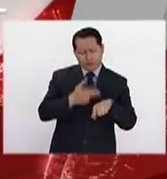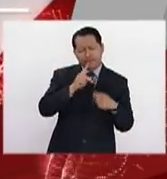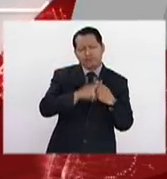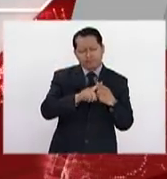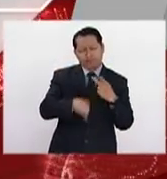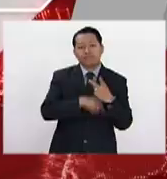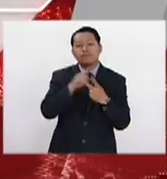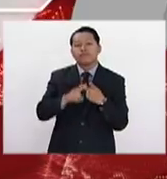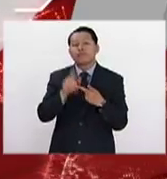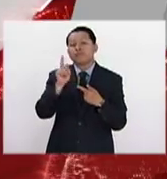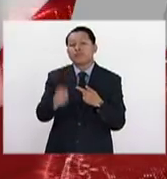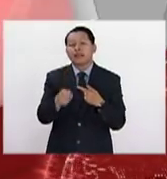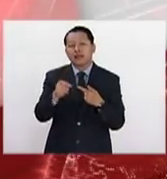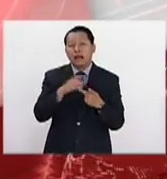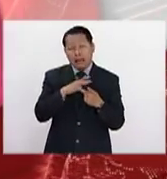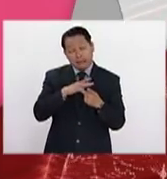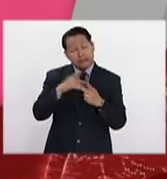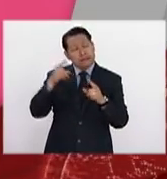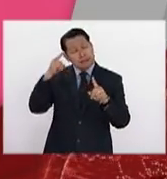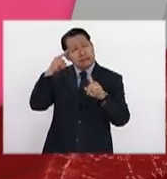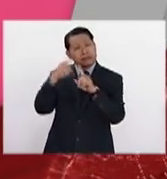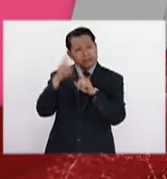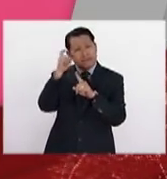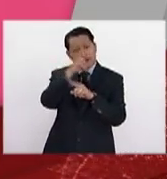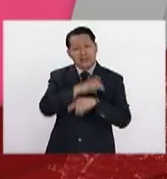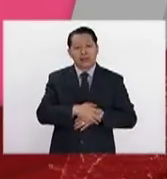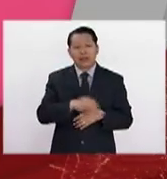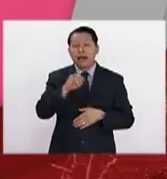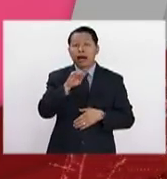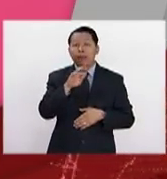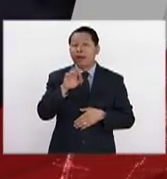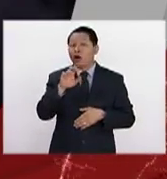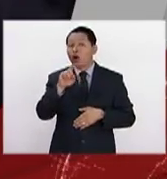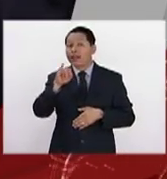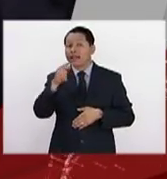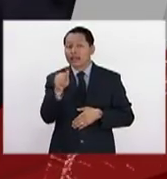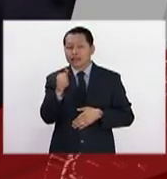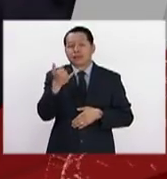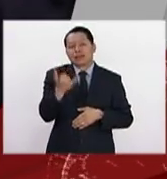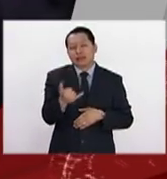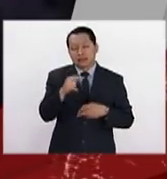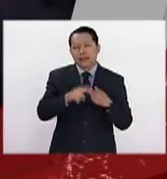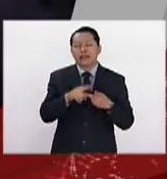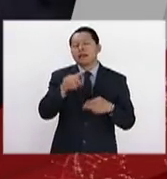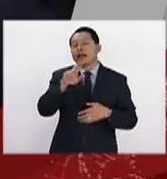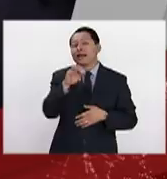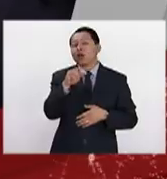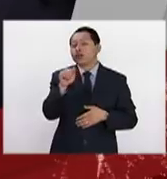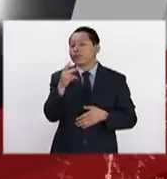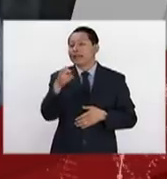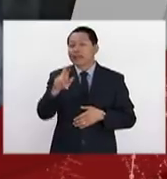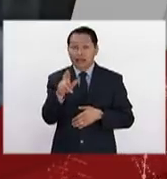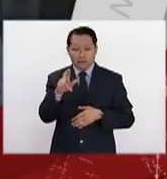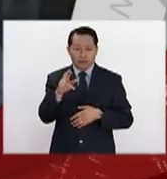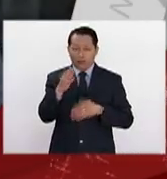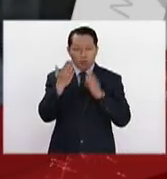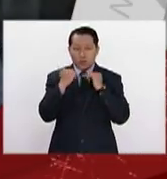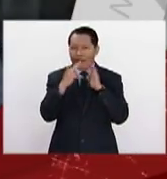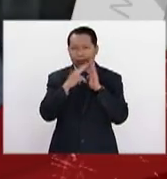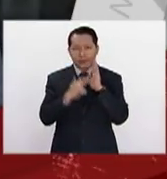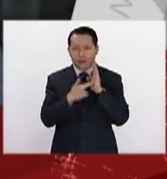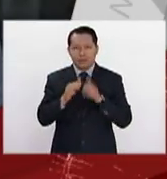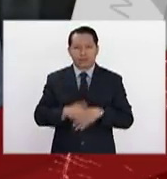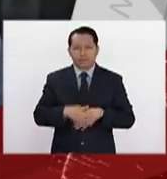reto que tengo que enfrentar. Jaime Rodríguez Calderón y Armando Ríos Peter no cumplieron con los requisitos del INE. No tengan